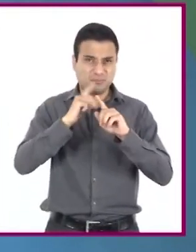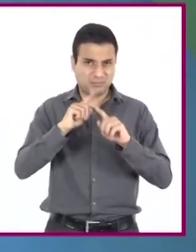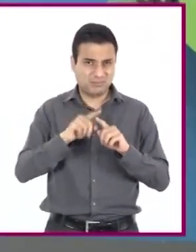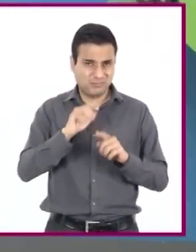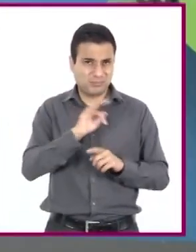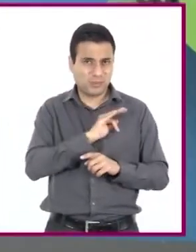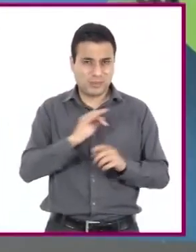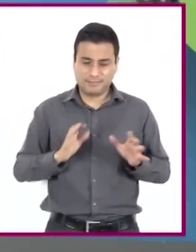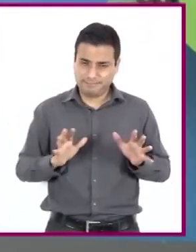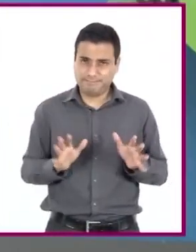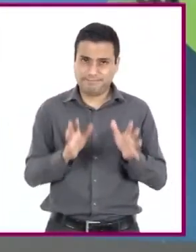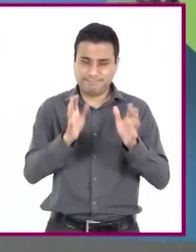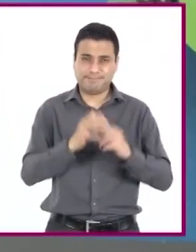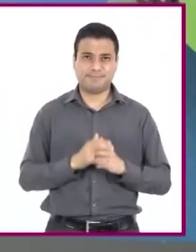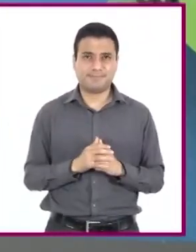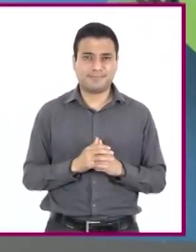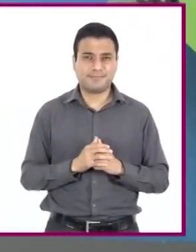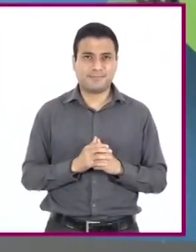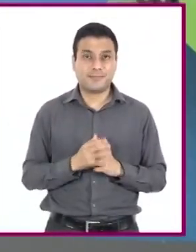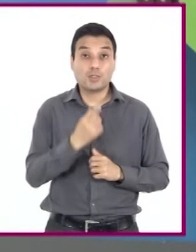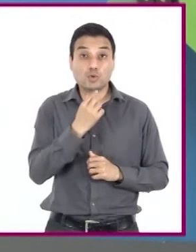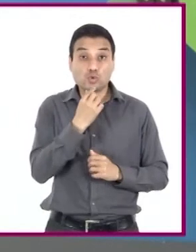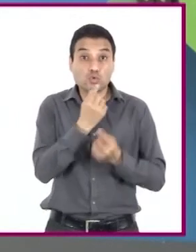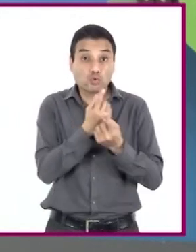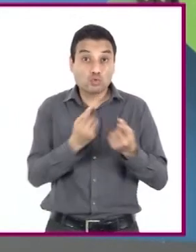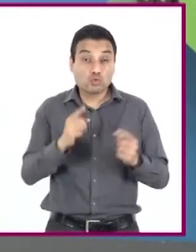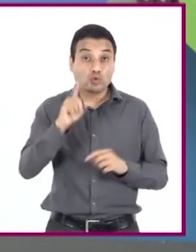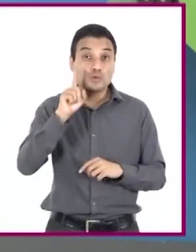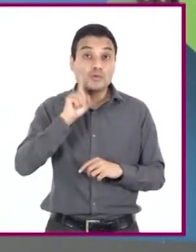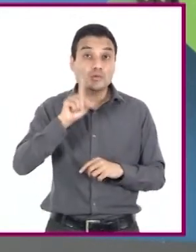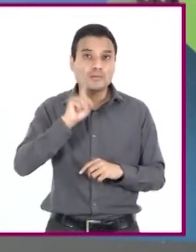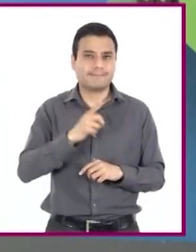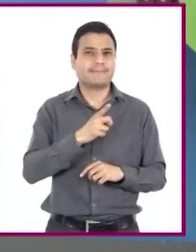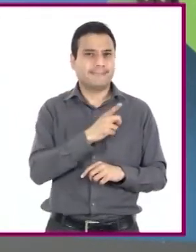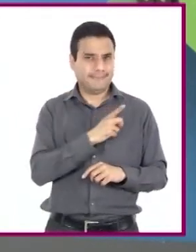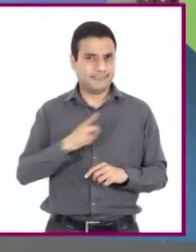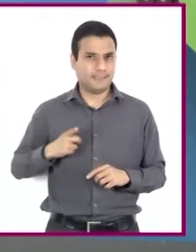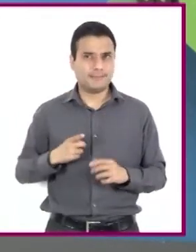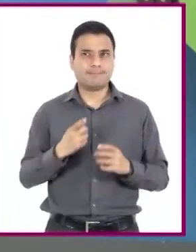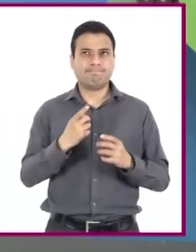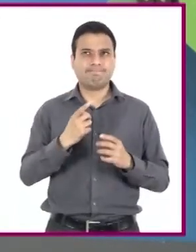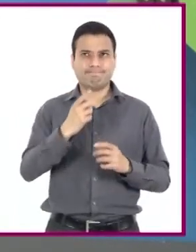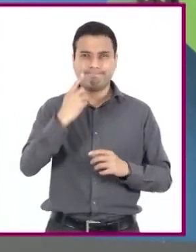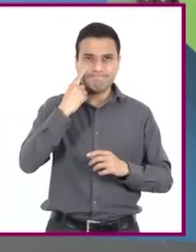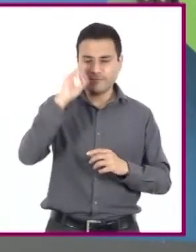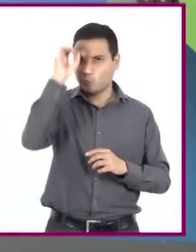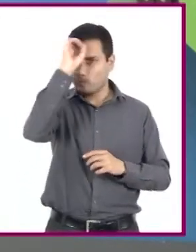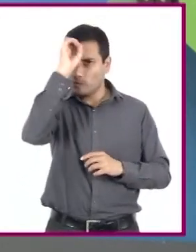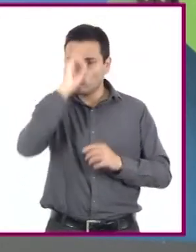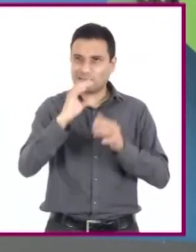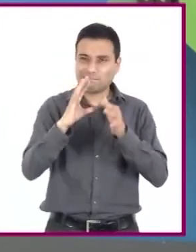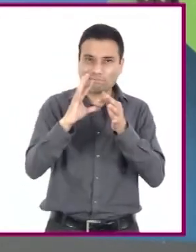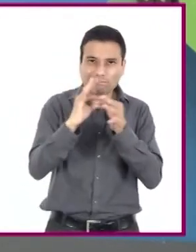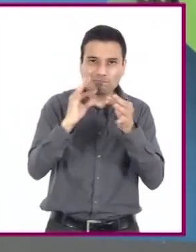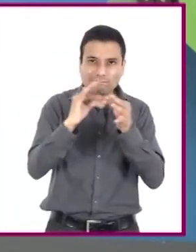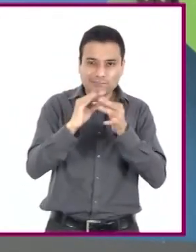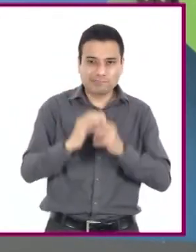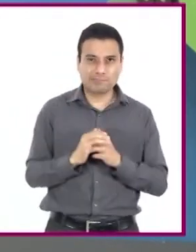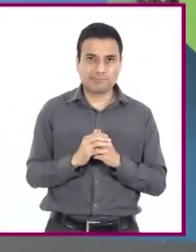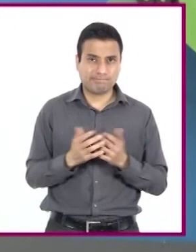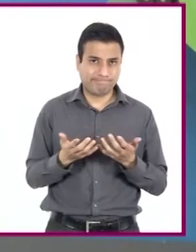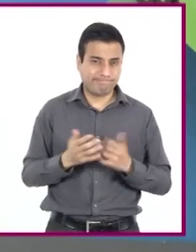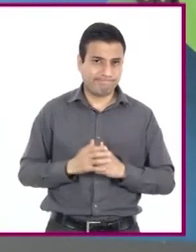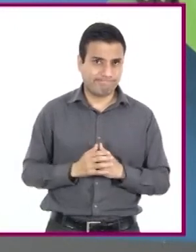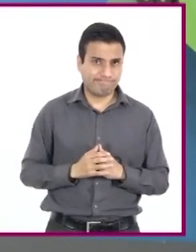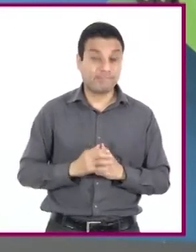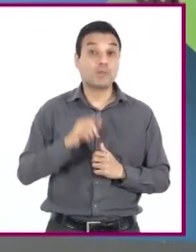más. Animen a las niñas a alzar la voz y a hacerse valer. Sobre todo,